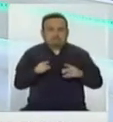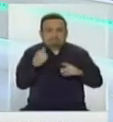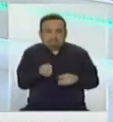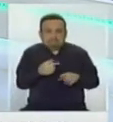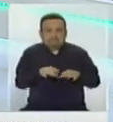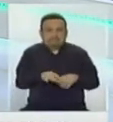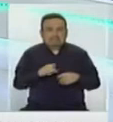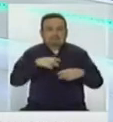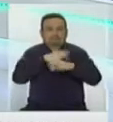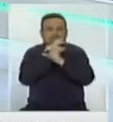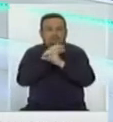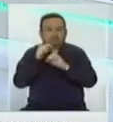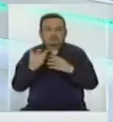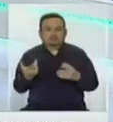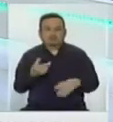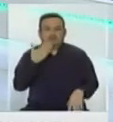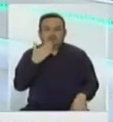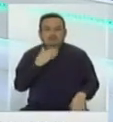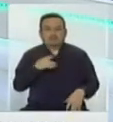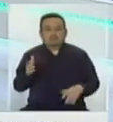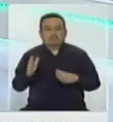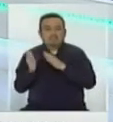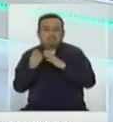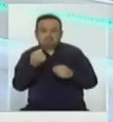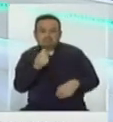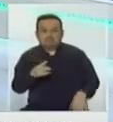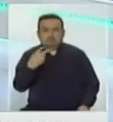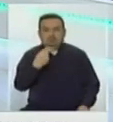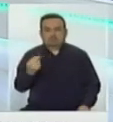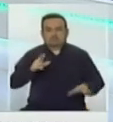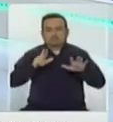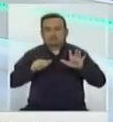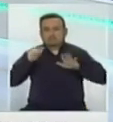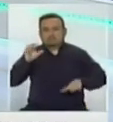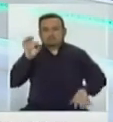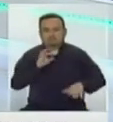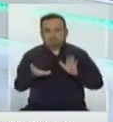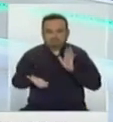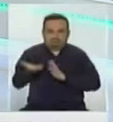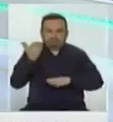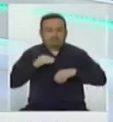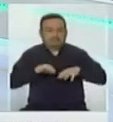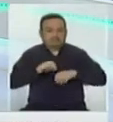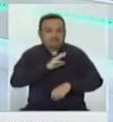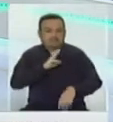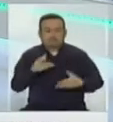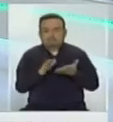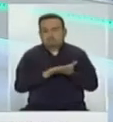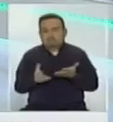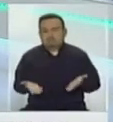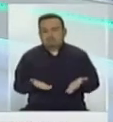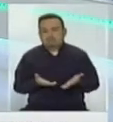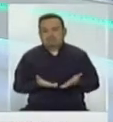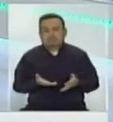tienen que ver con el teletrabajo, y en línea hogar algo parecido, en 286% sube, y tiene que ver, por